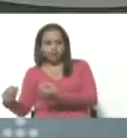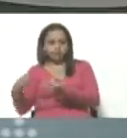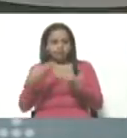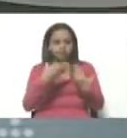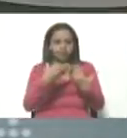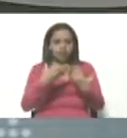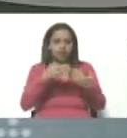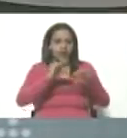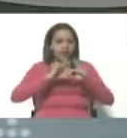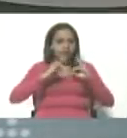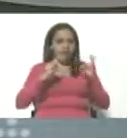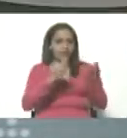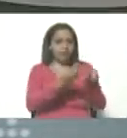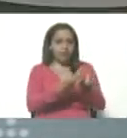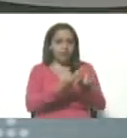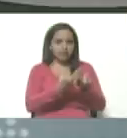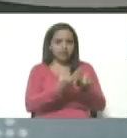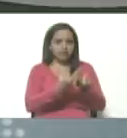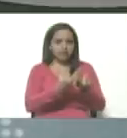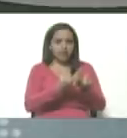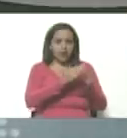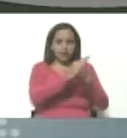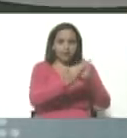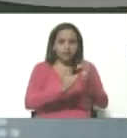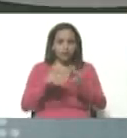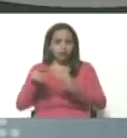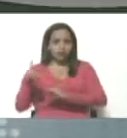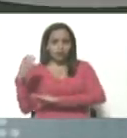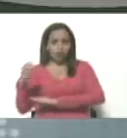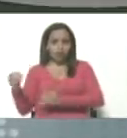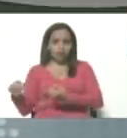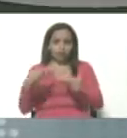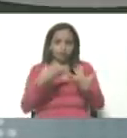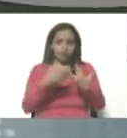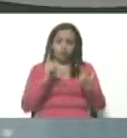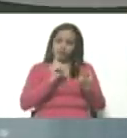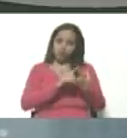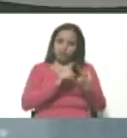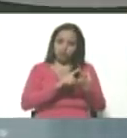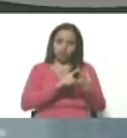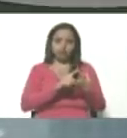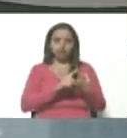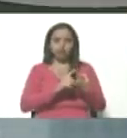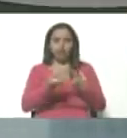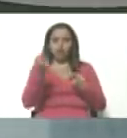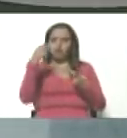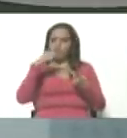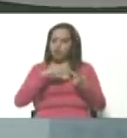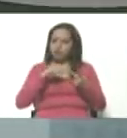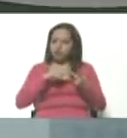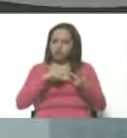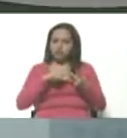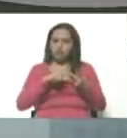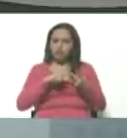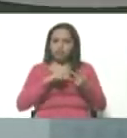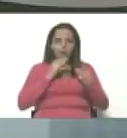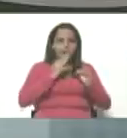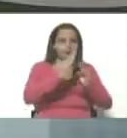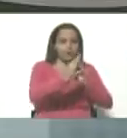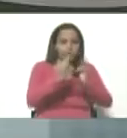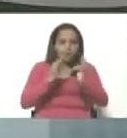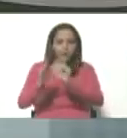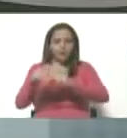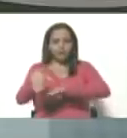a los vecinos, ¿verdad? Por un lado. Y por otro lado, en la transmisión de